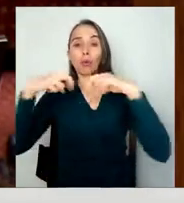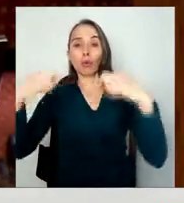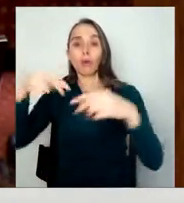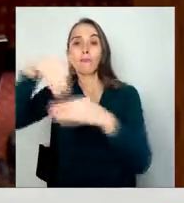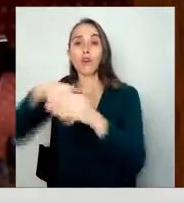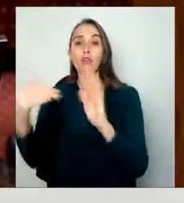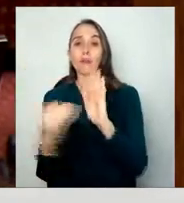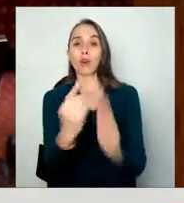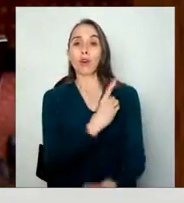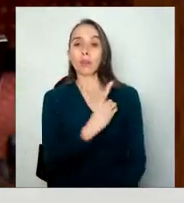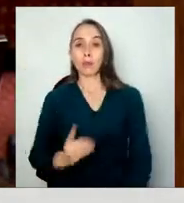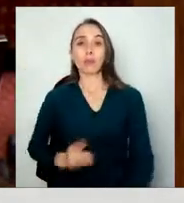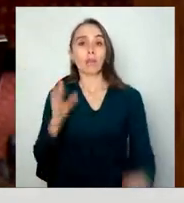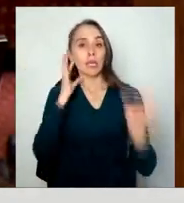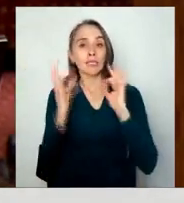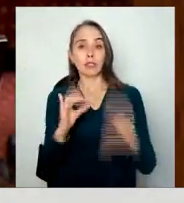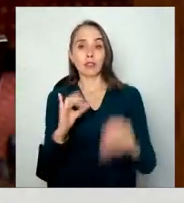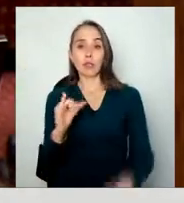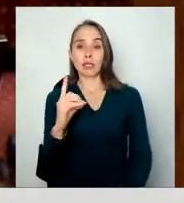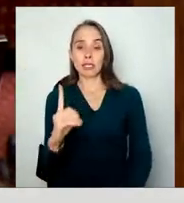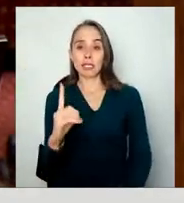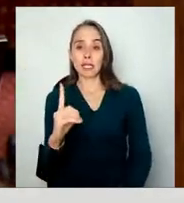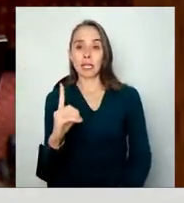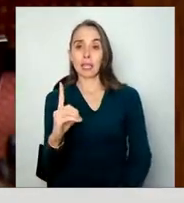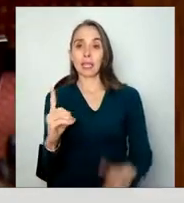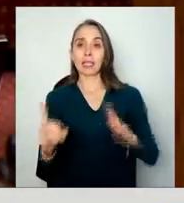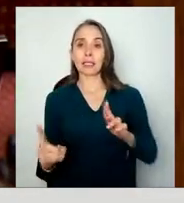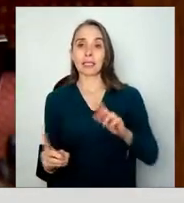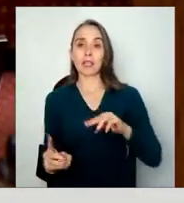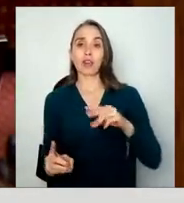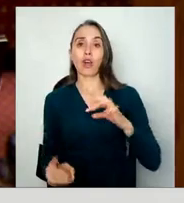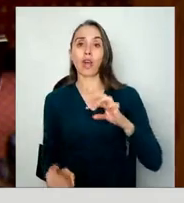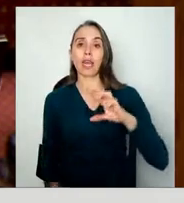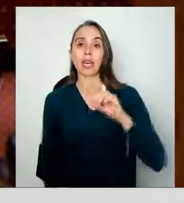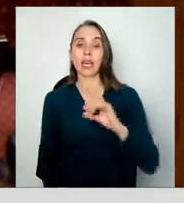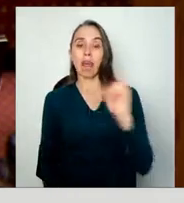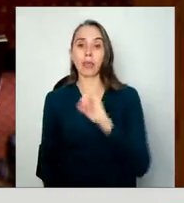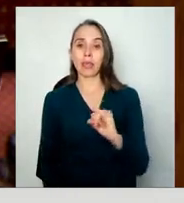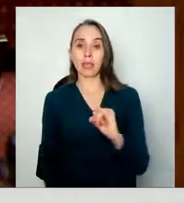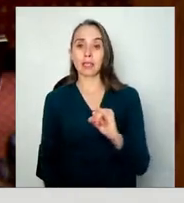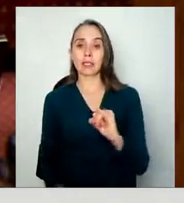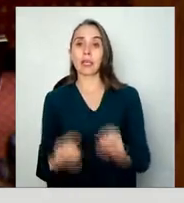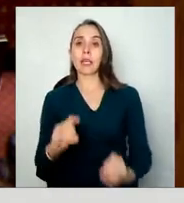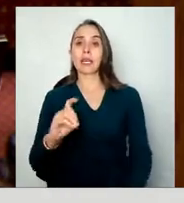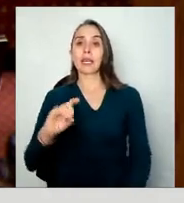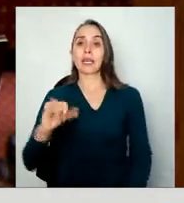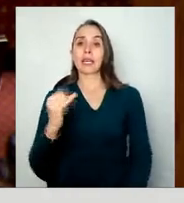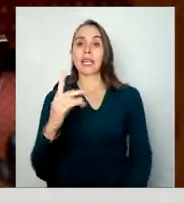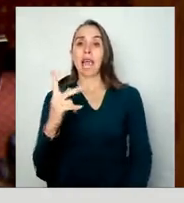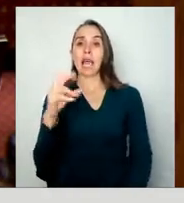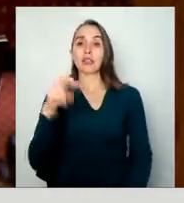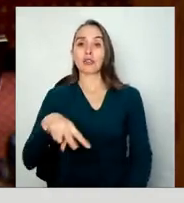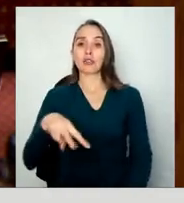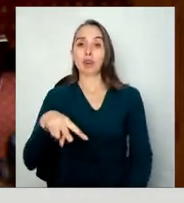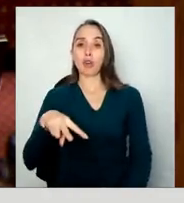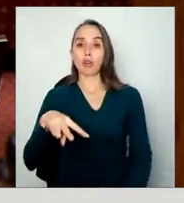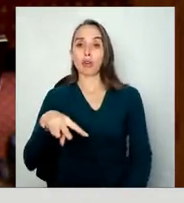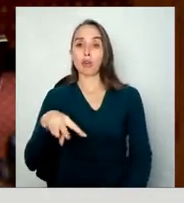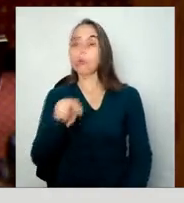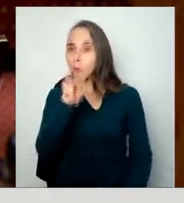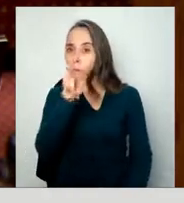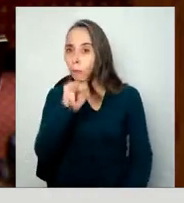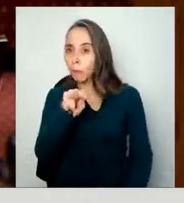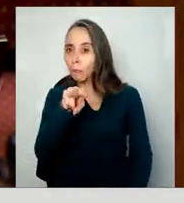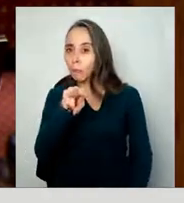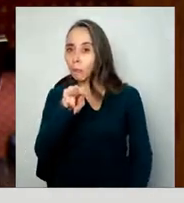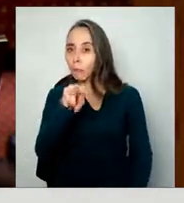señora Sofía Cid señores Javier Hernández y Giorgio Jackson llama la atención que en realidad